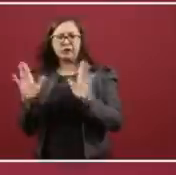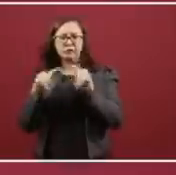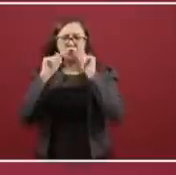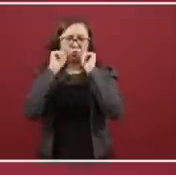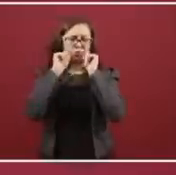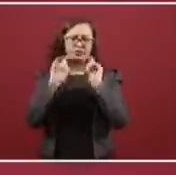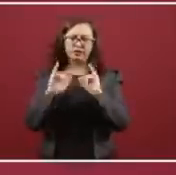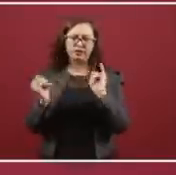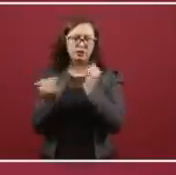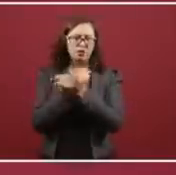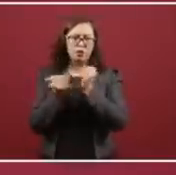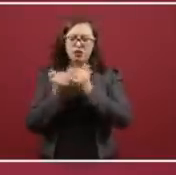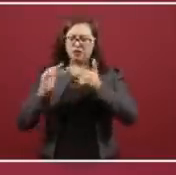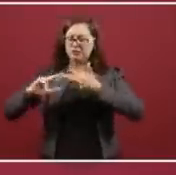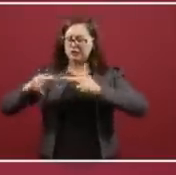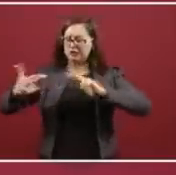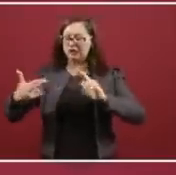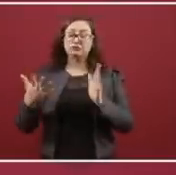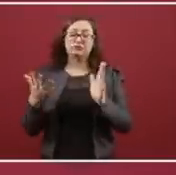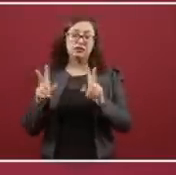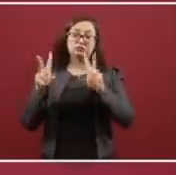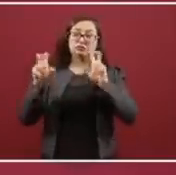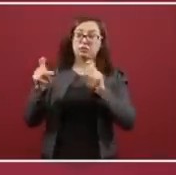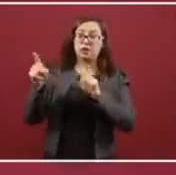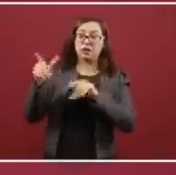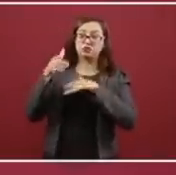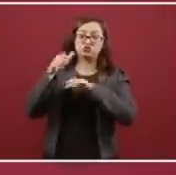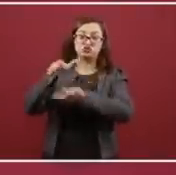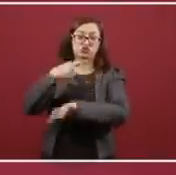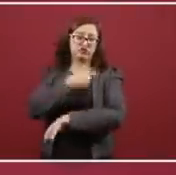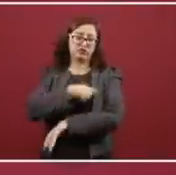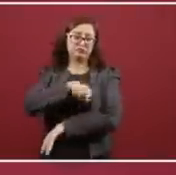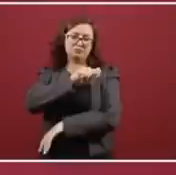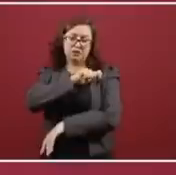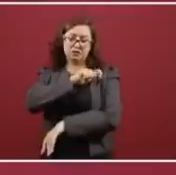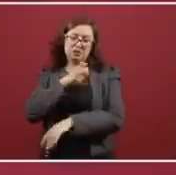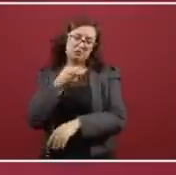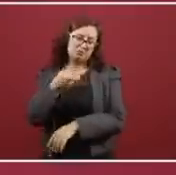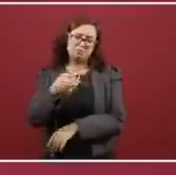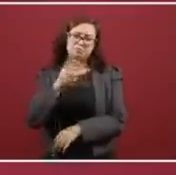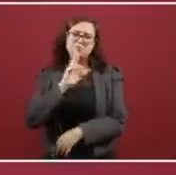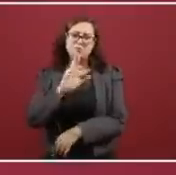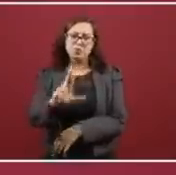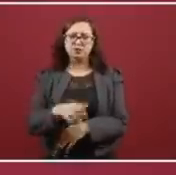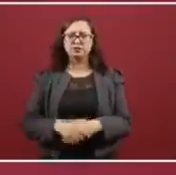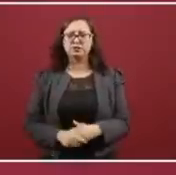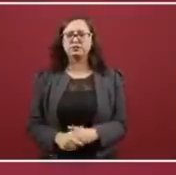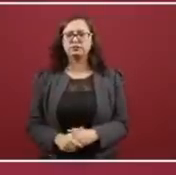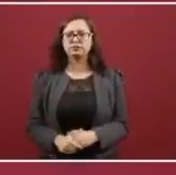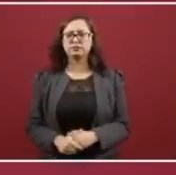me pregunta sobre españa y eso es lo que puedo comentar